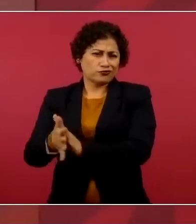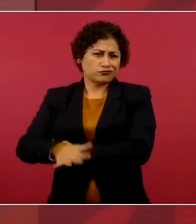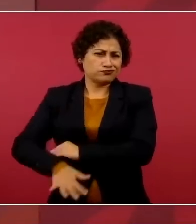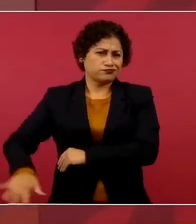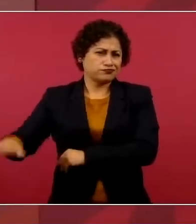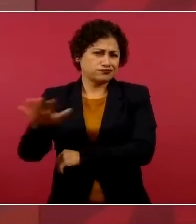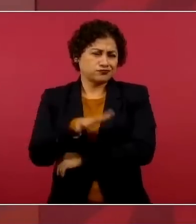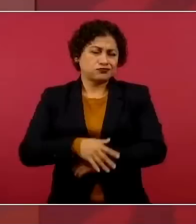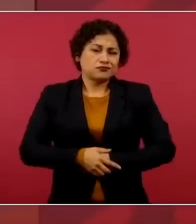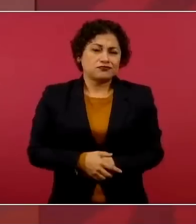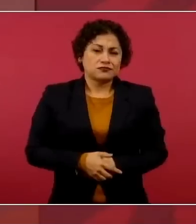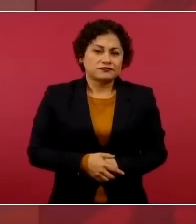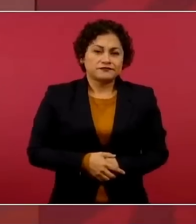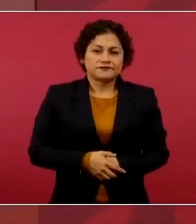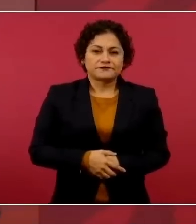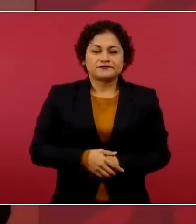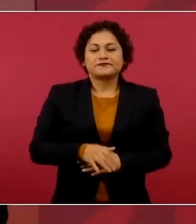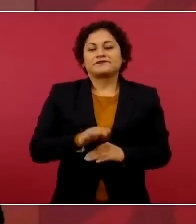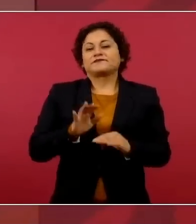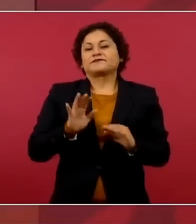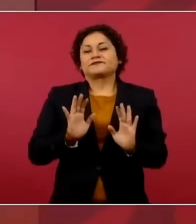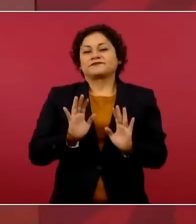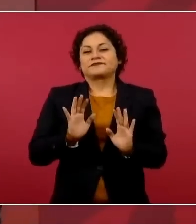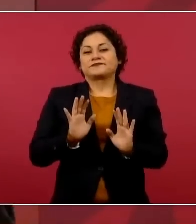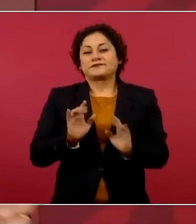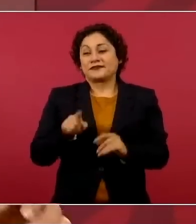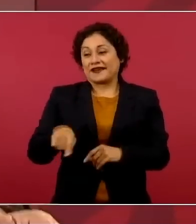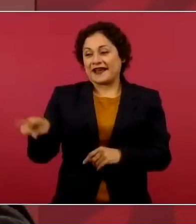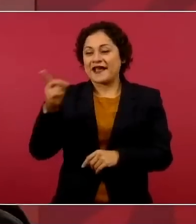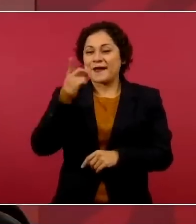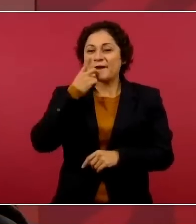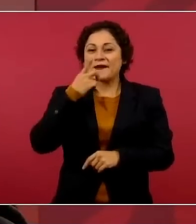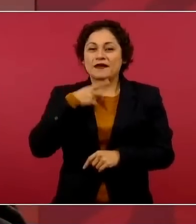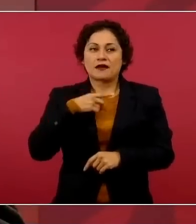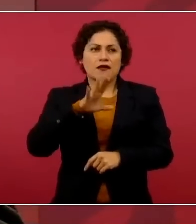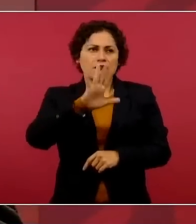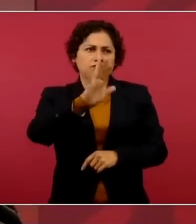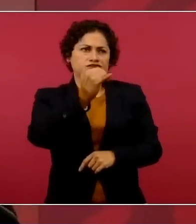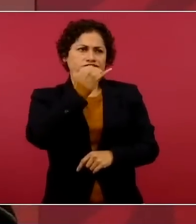Me pueden decir, no, es que yo trabajo